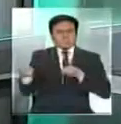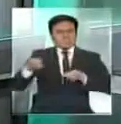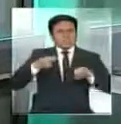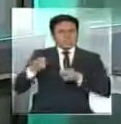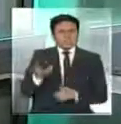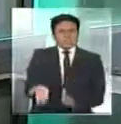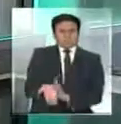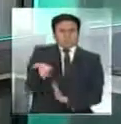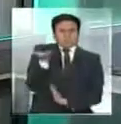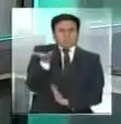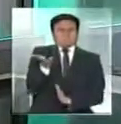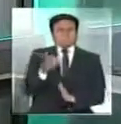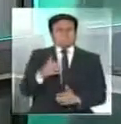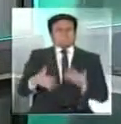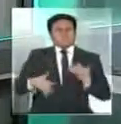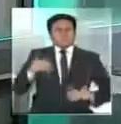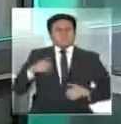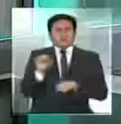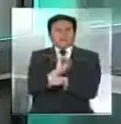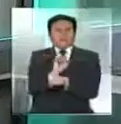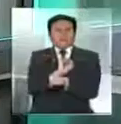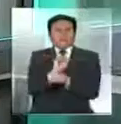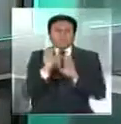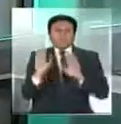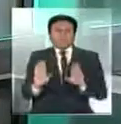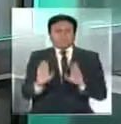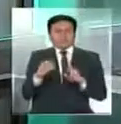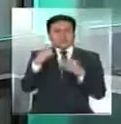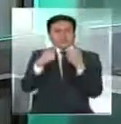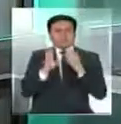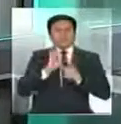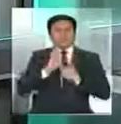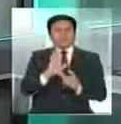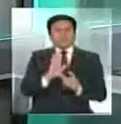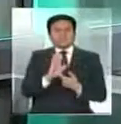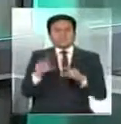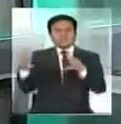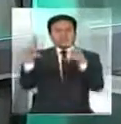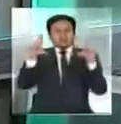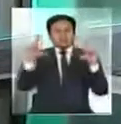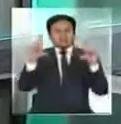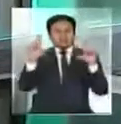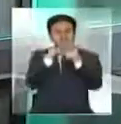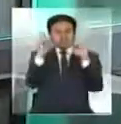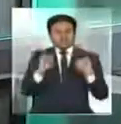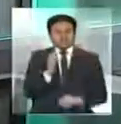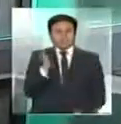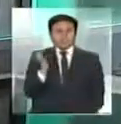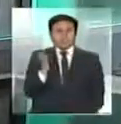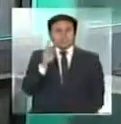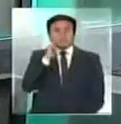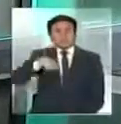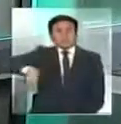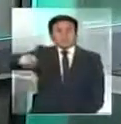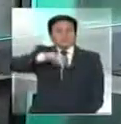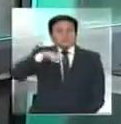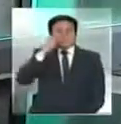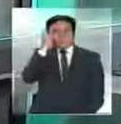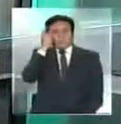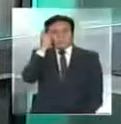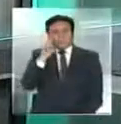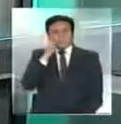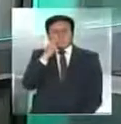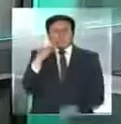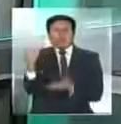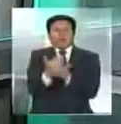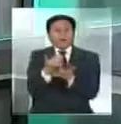que indigna a los automovilistas por sus características. Lo vamos a revisar en nuestra pantalla de esta manera, porque para comprender en qué se